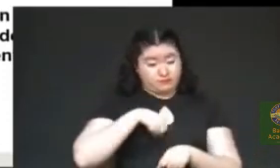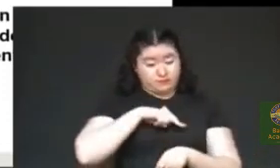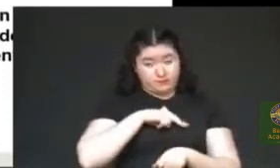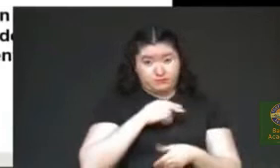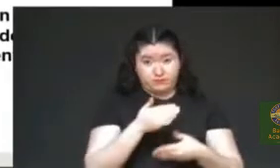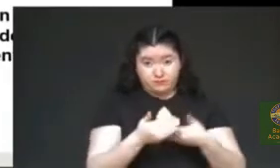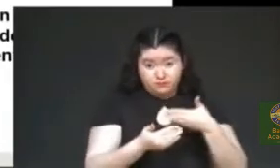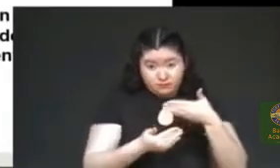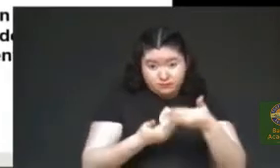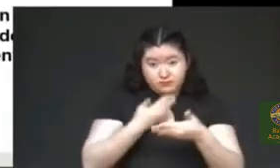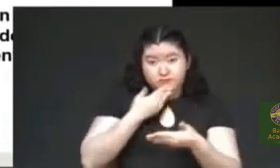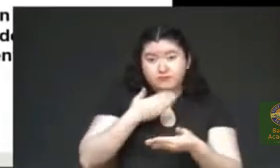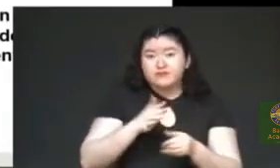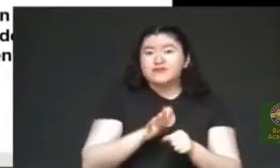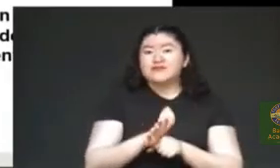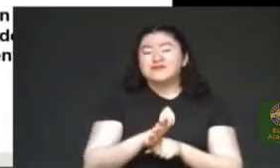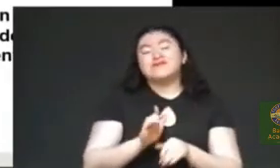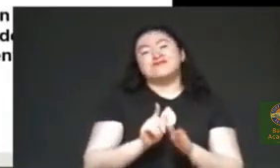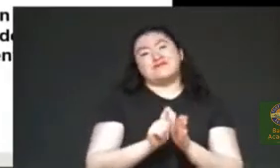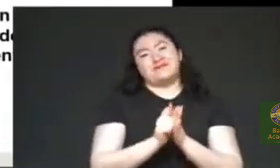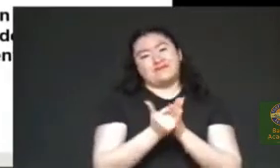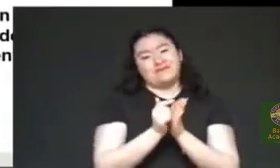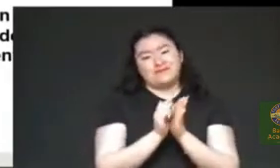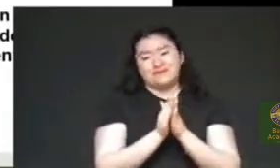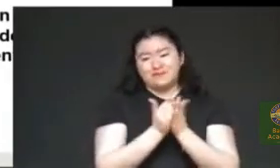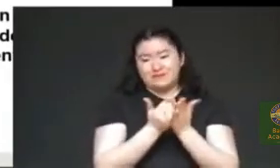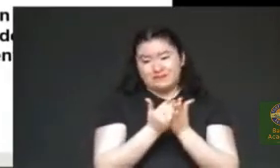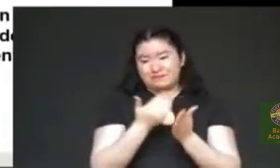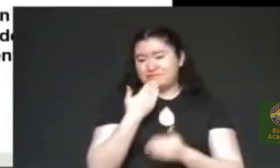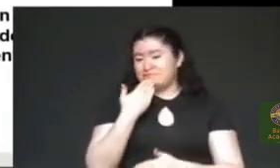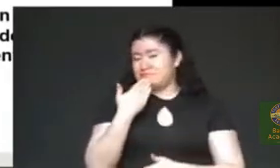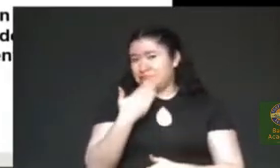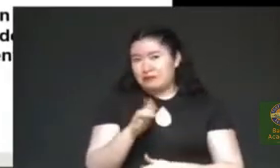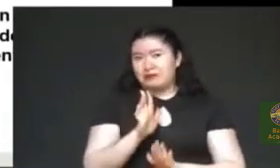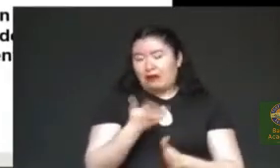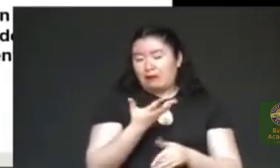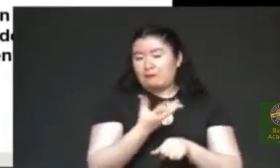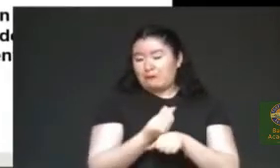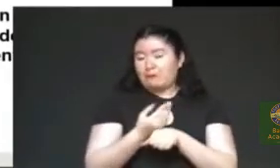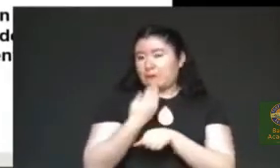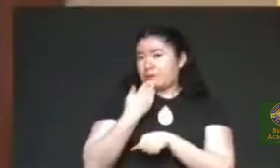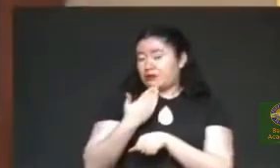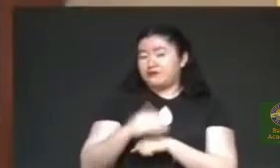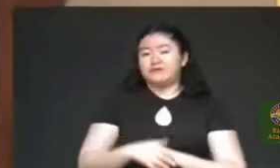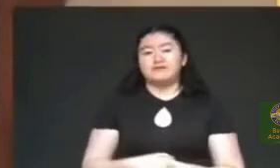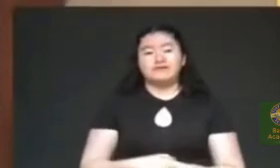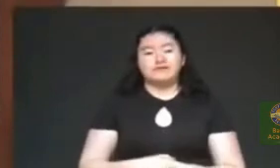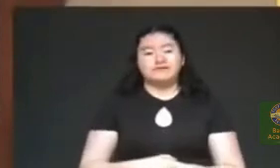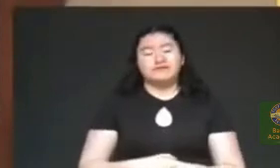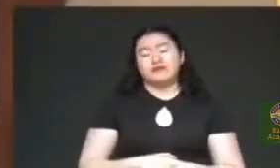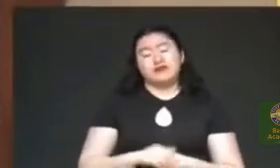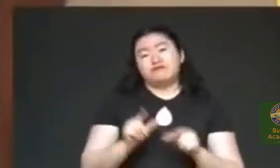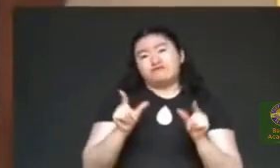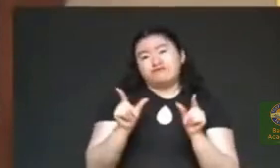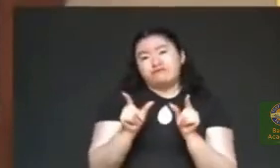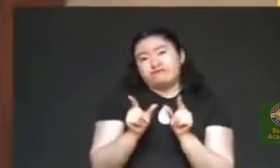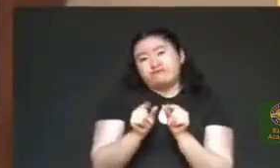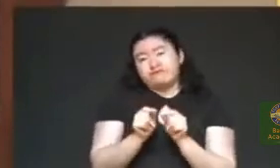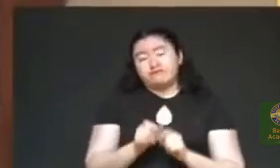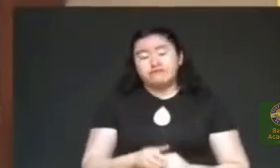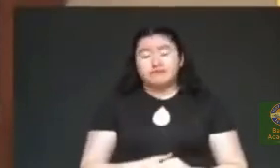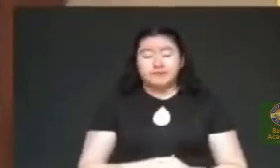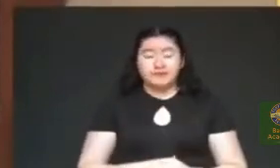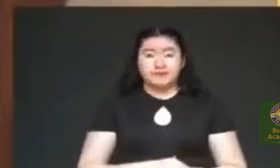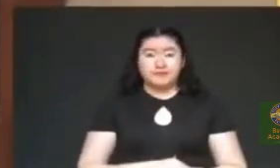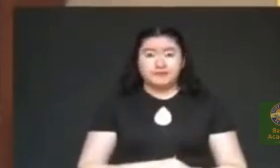y estaremos en tiempo con los libros de texto gratuito. Siguiente, por favor. Y con esto concluiríamos.